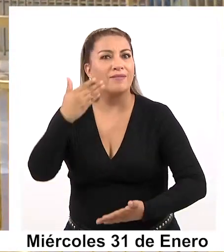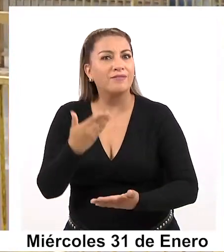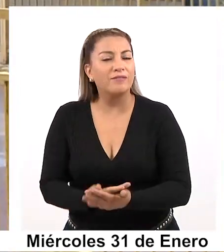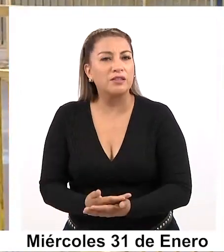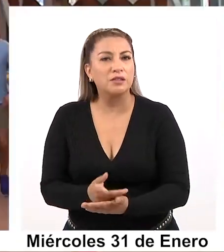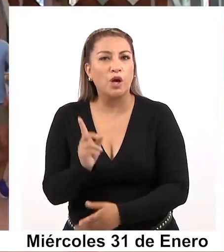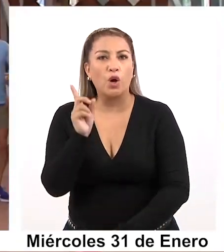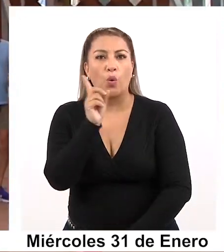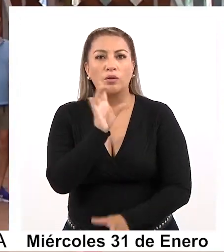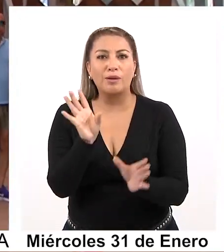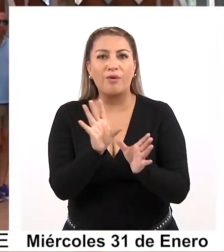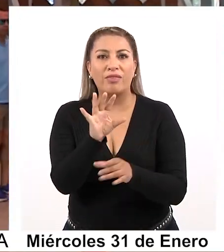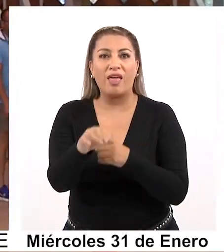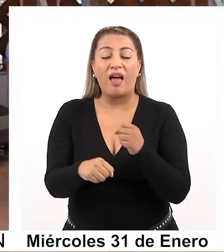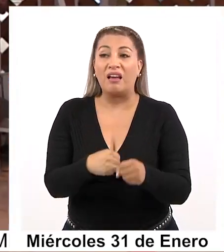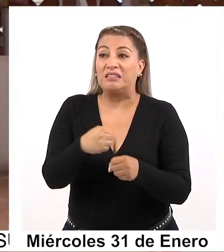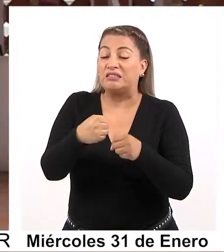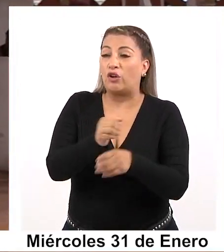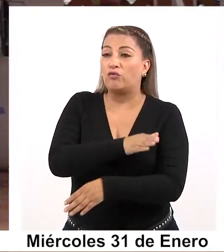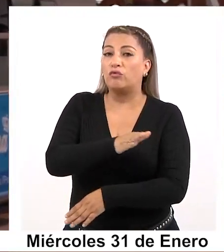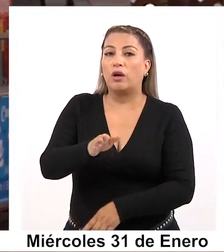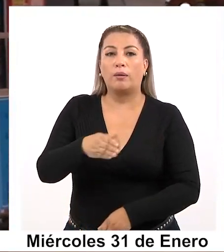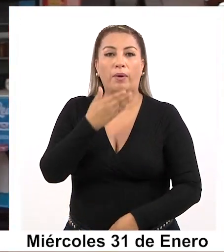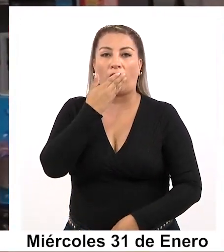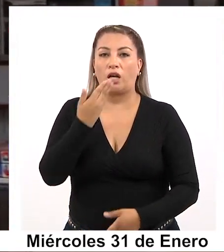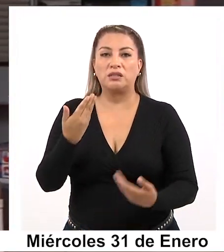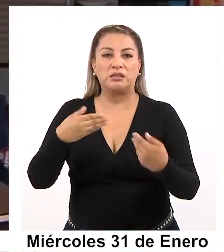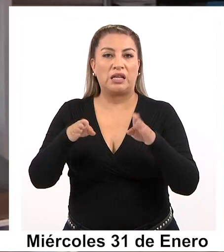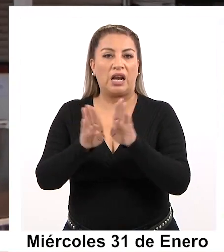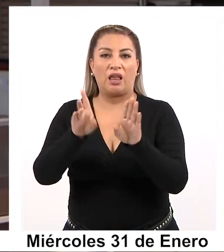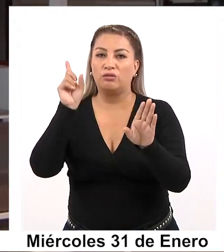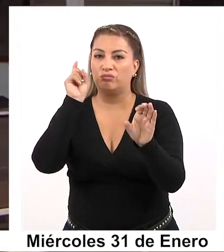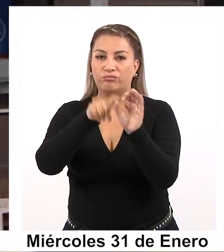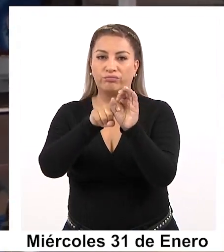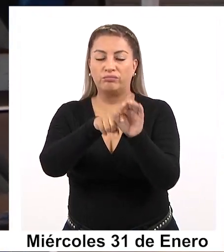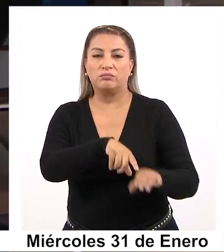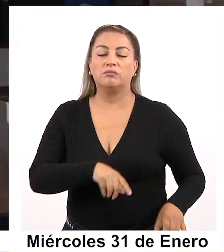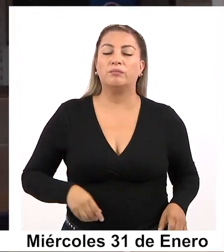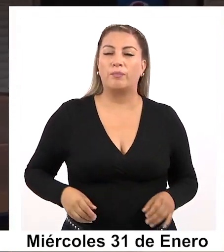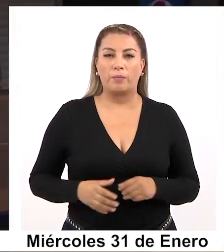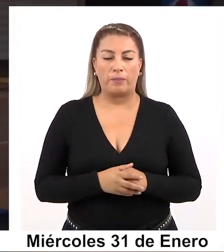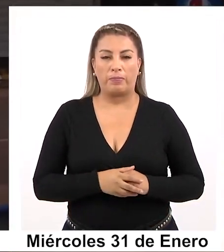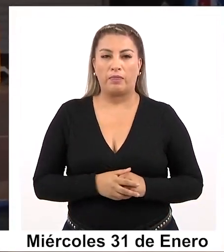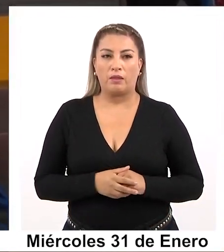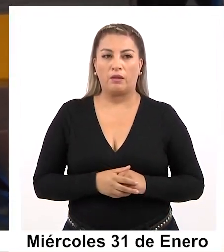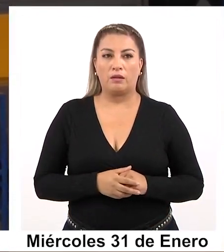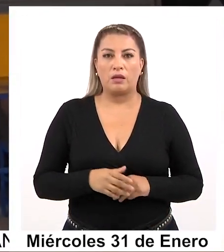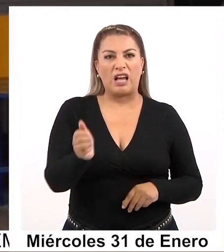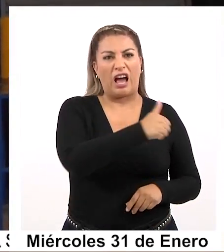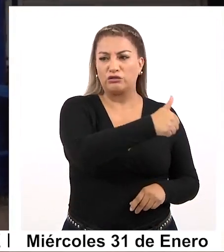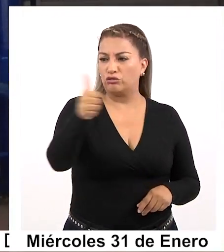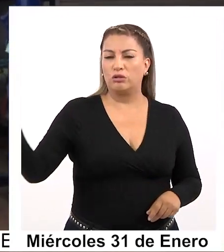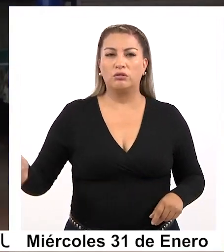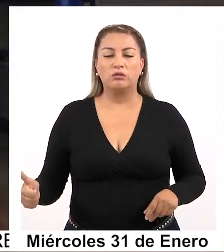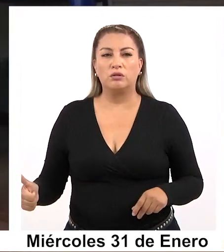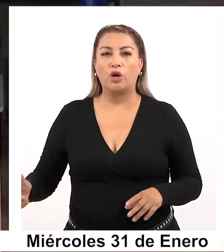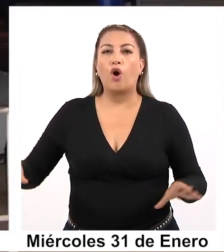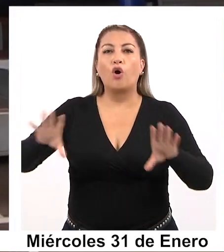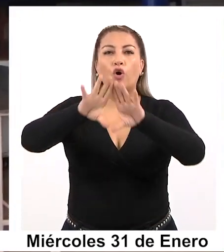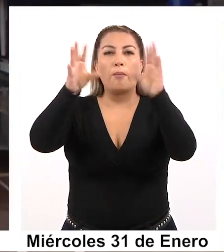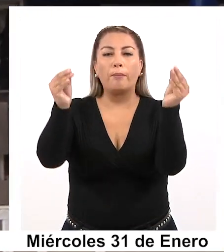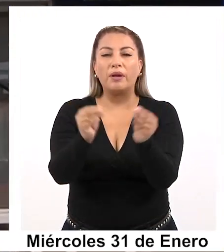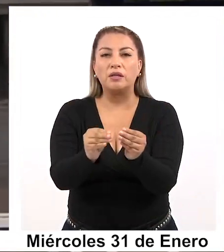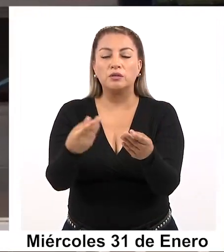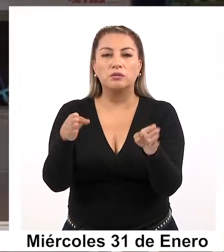en los últimos diez años, decidió clausurarla. Una vez que nos cierran a todos, pues si cerraron la caleta completa,